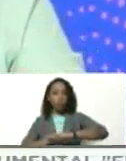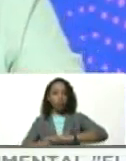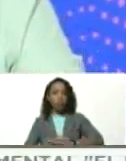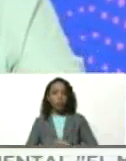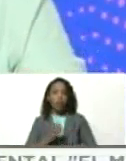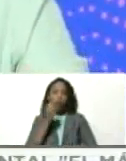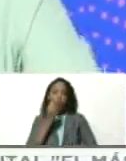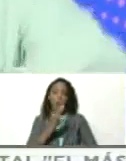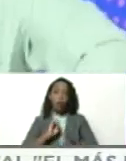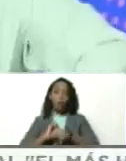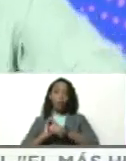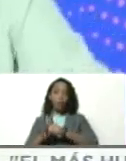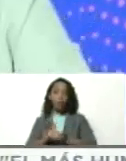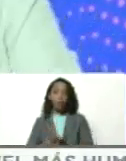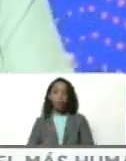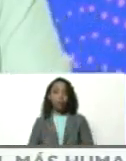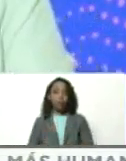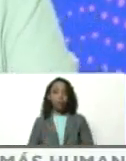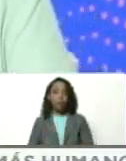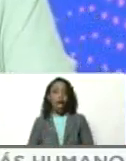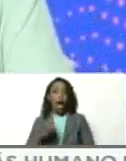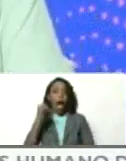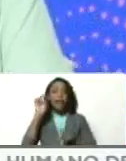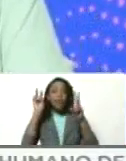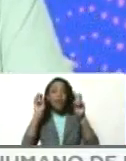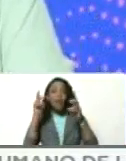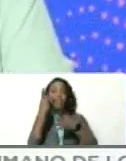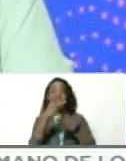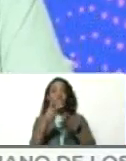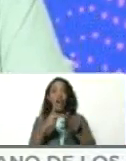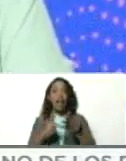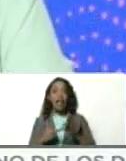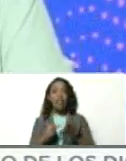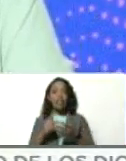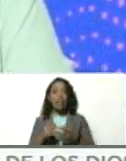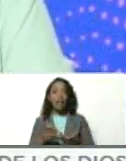Bueno, el coronavirus tiene una nueva variante.